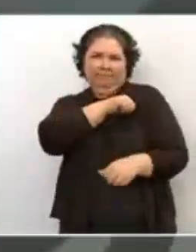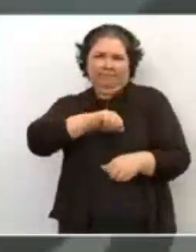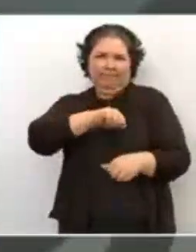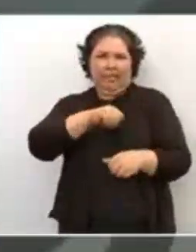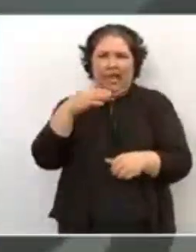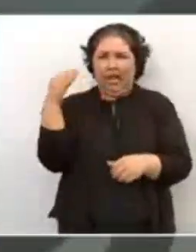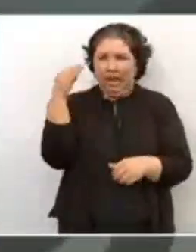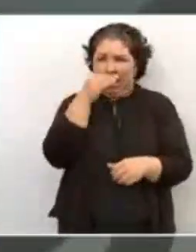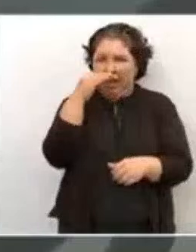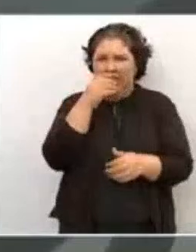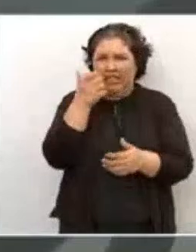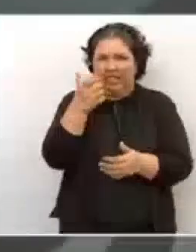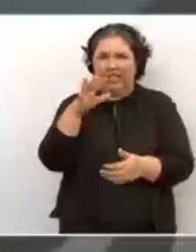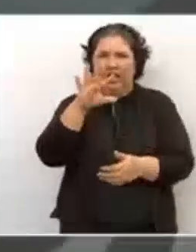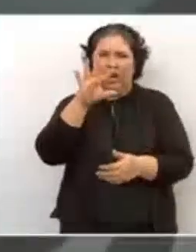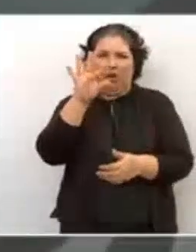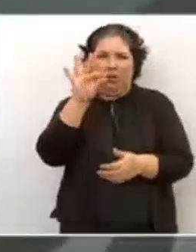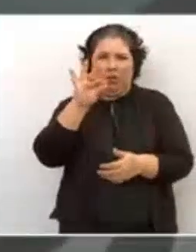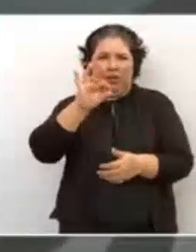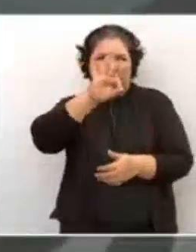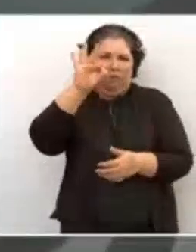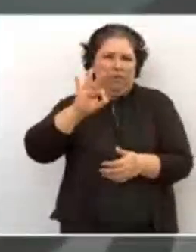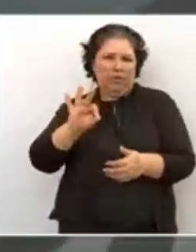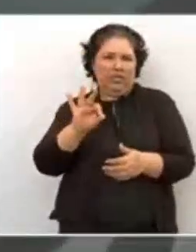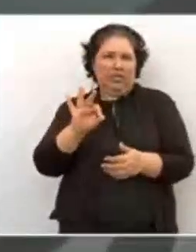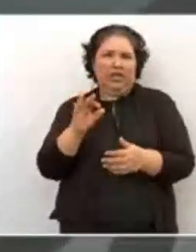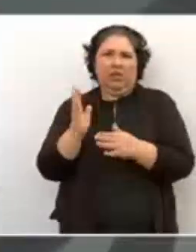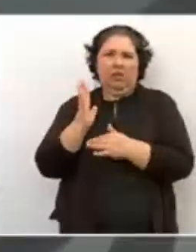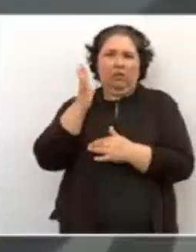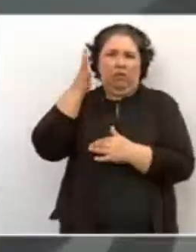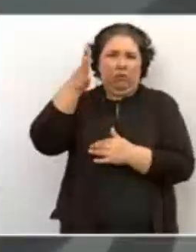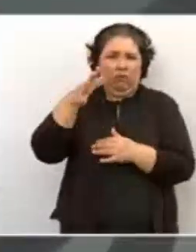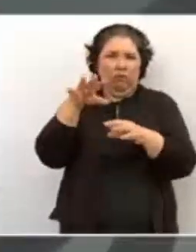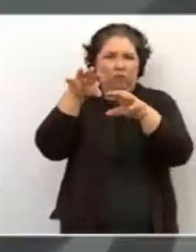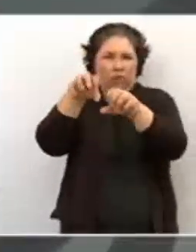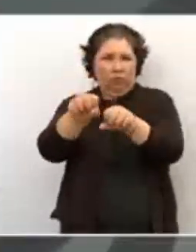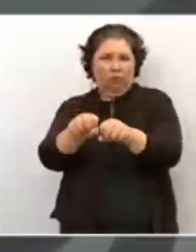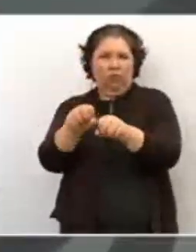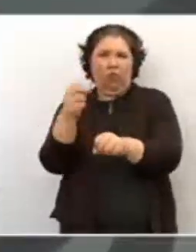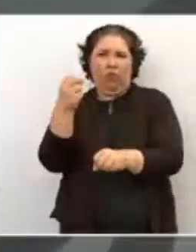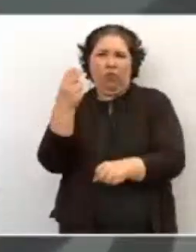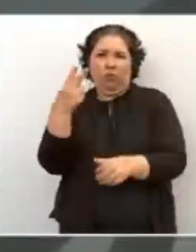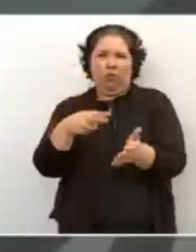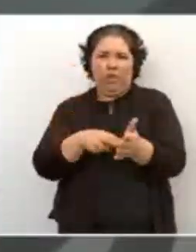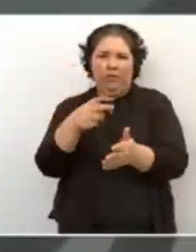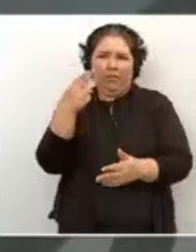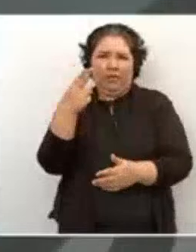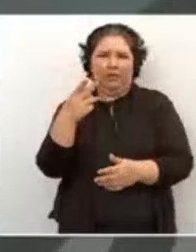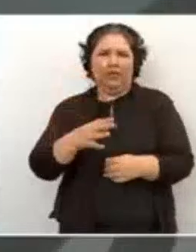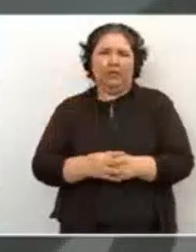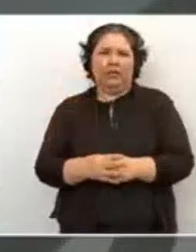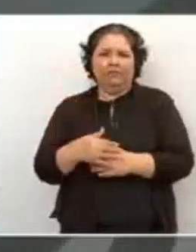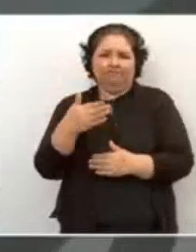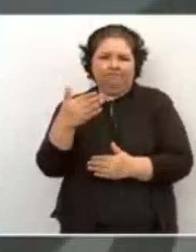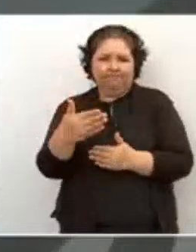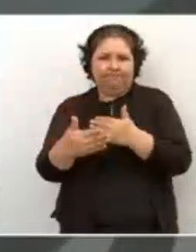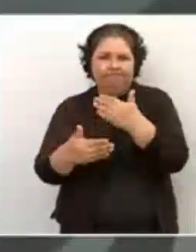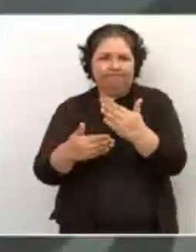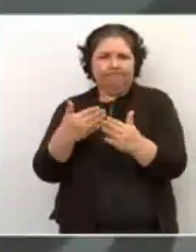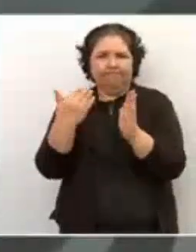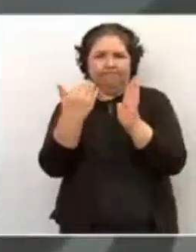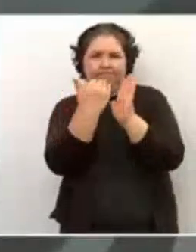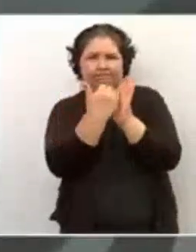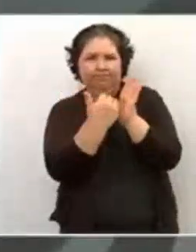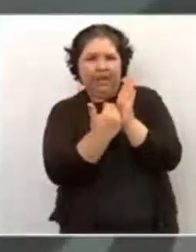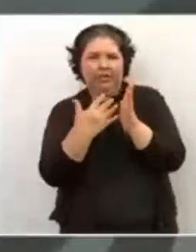lo que representa un 40% a lo que pretendemos hacer este 2025. Este avance es el resultado de